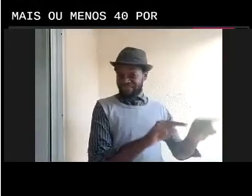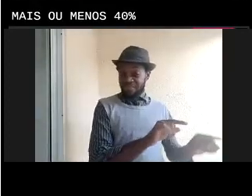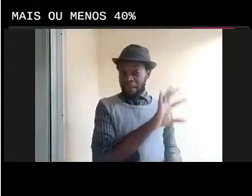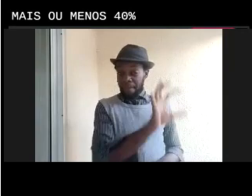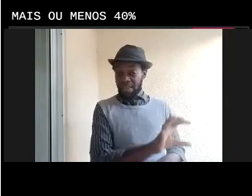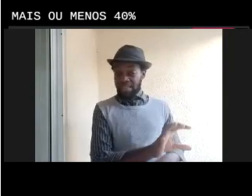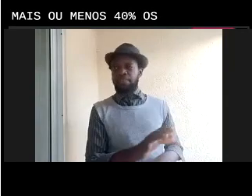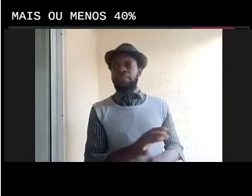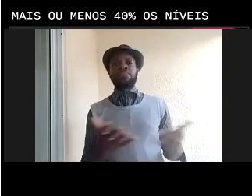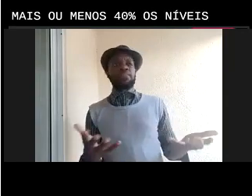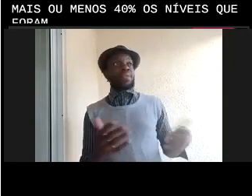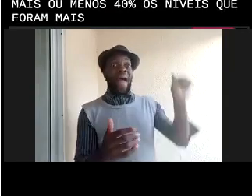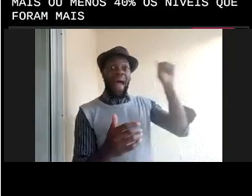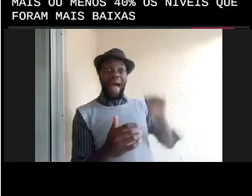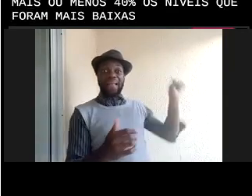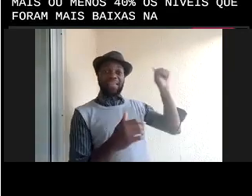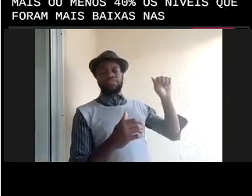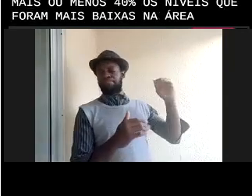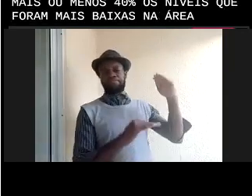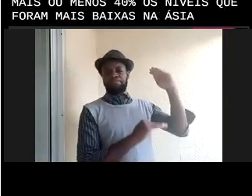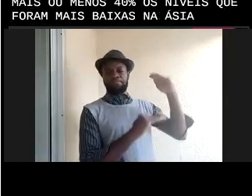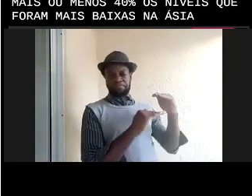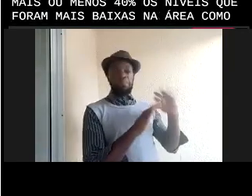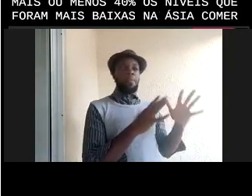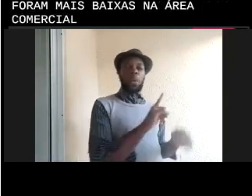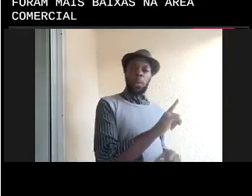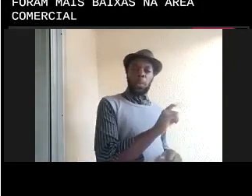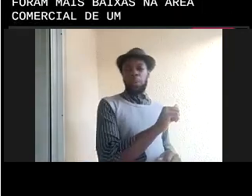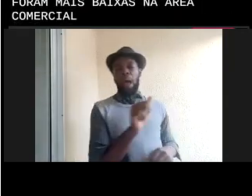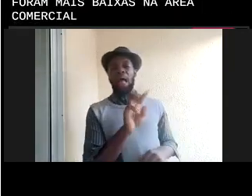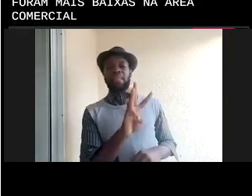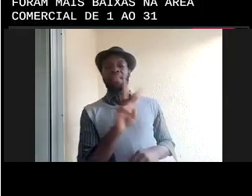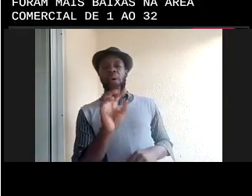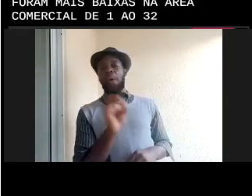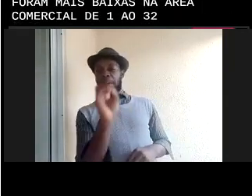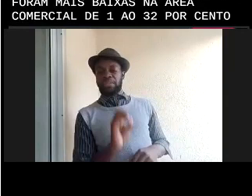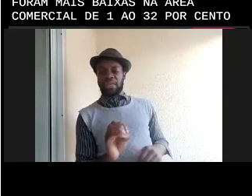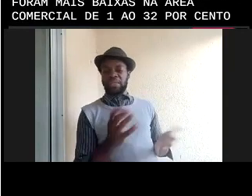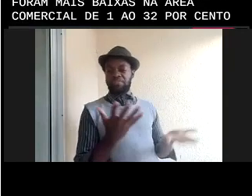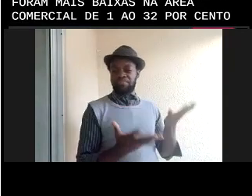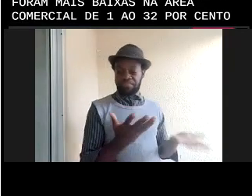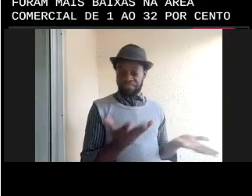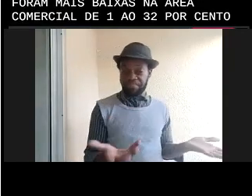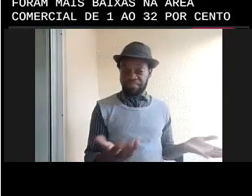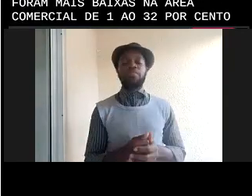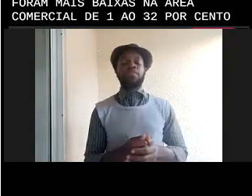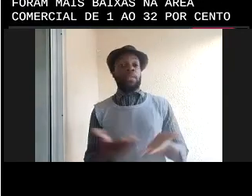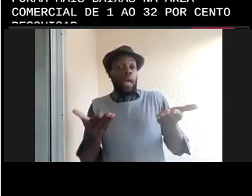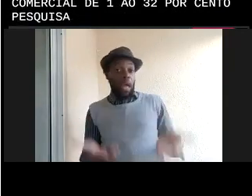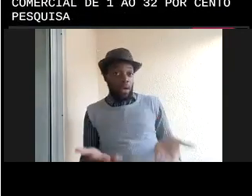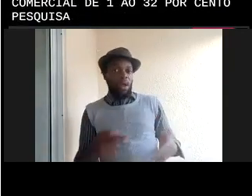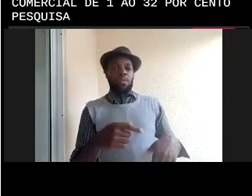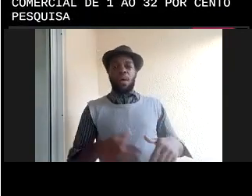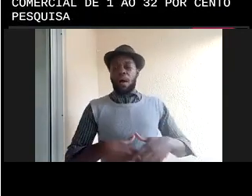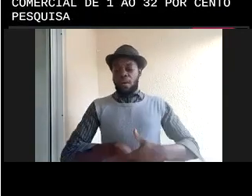más bajos en Asia, con variaciones del 1 al 32%. Las investigaciones más recientes sobre aborto